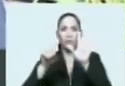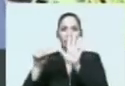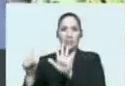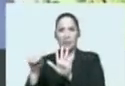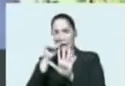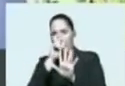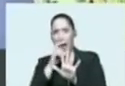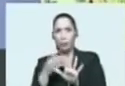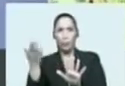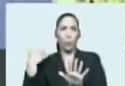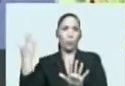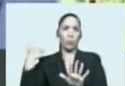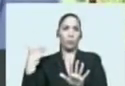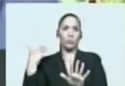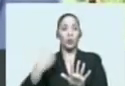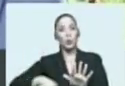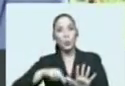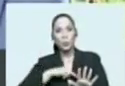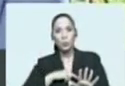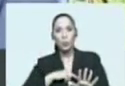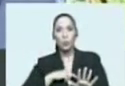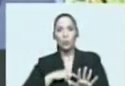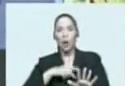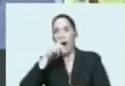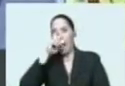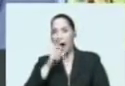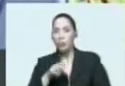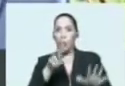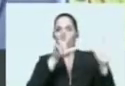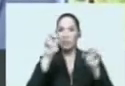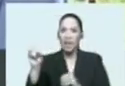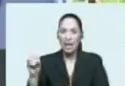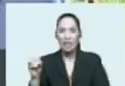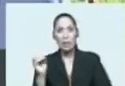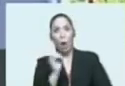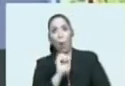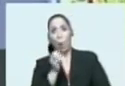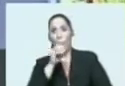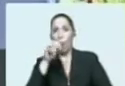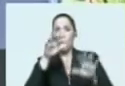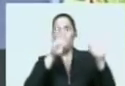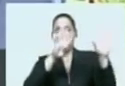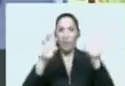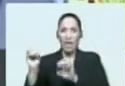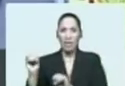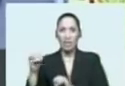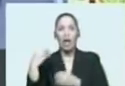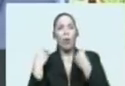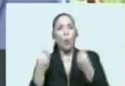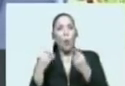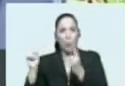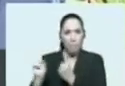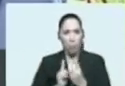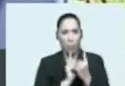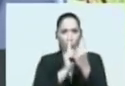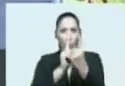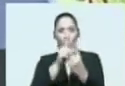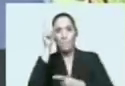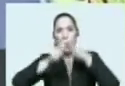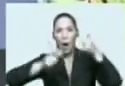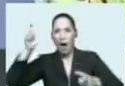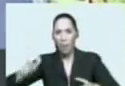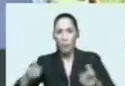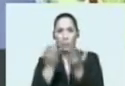donde estábamos en la década de los 80 donde estábamos en los 90 como éramos masacrados inmisericordemente nuestros